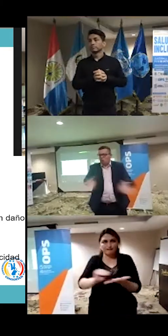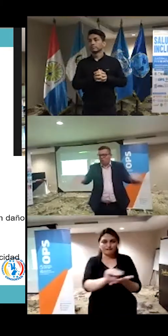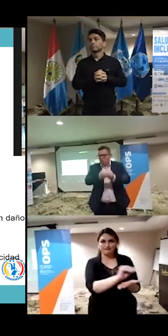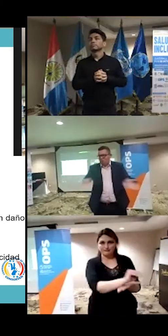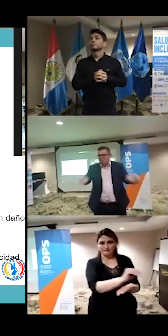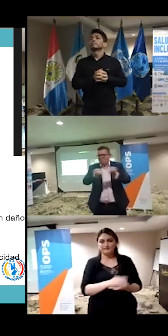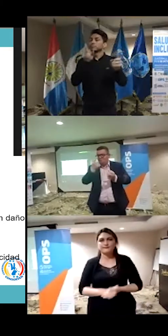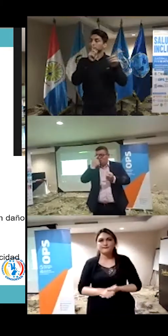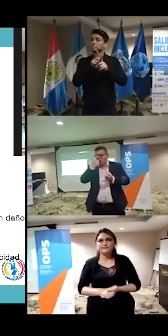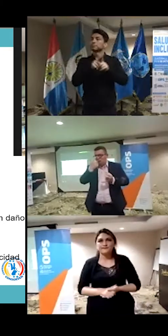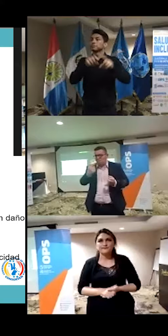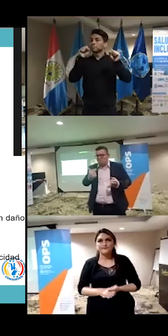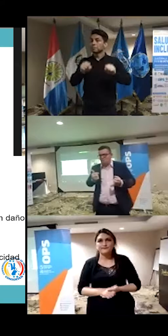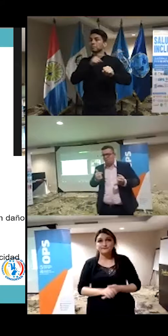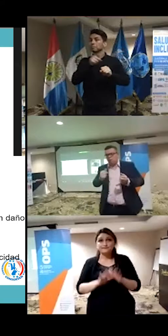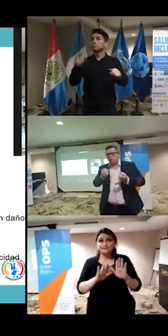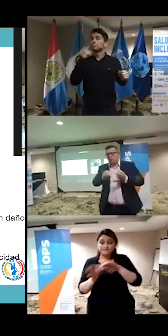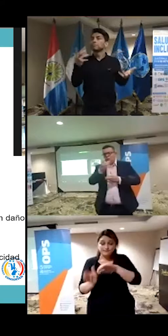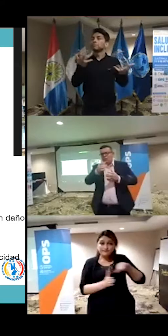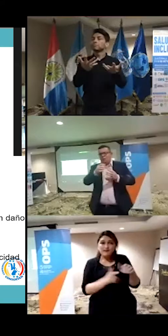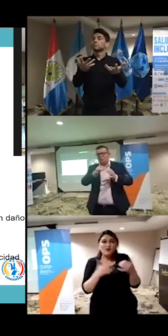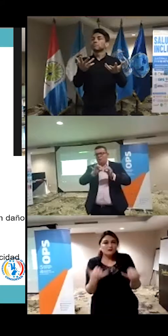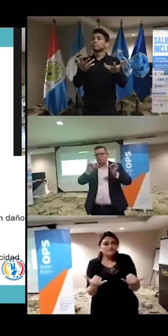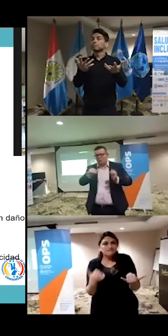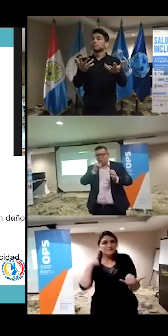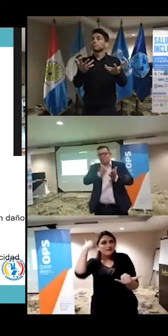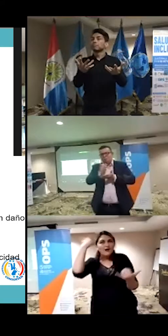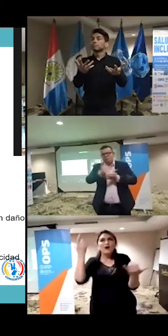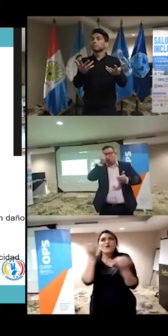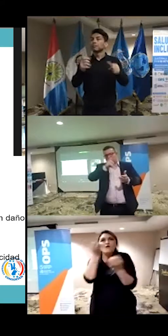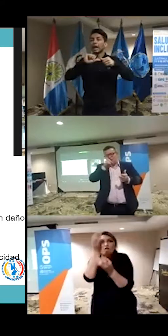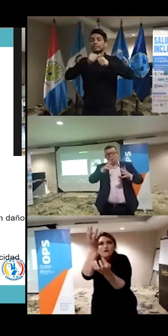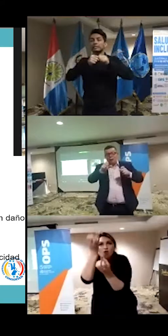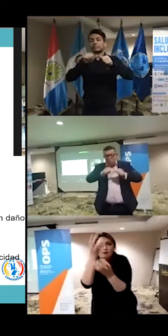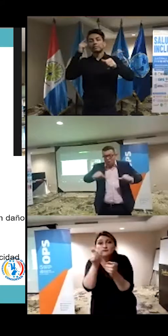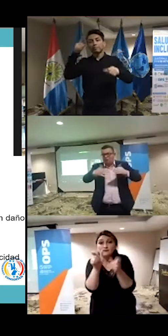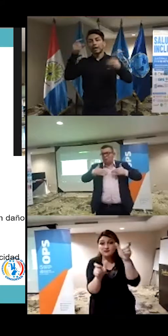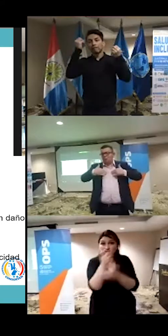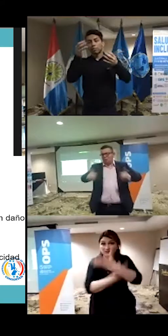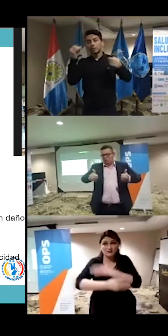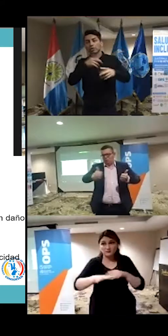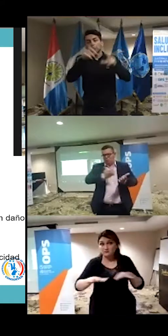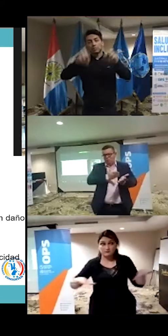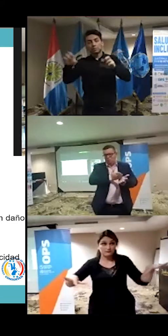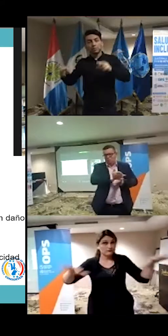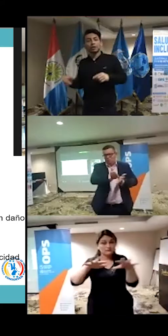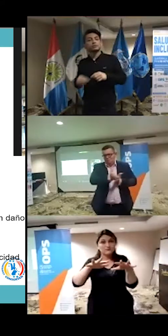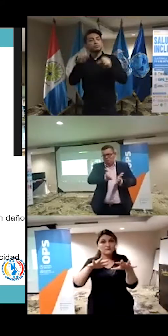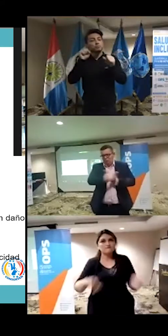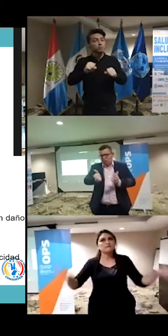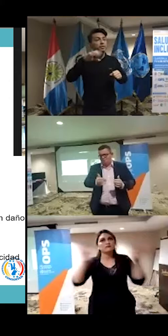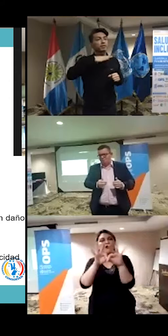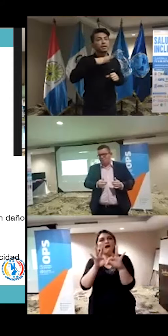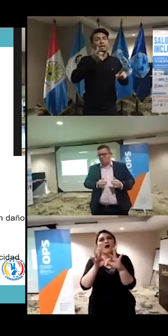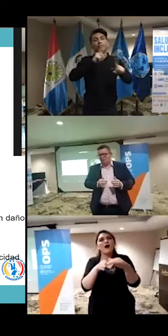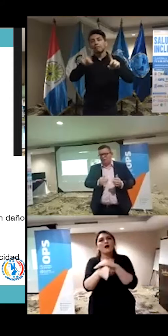Asimismo, permite poder también generar formatos accesibles de información para la población. Permite generar realmente